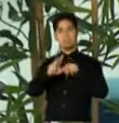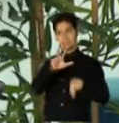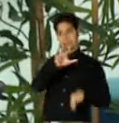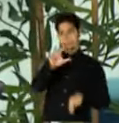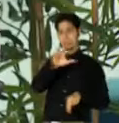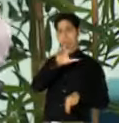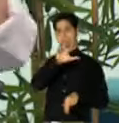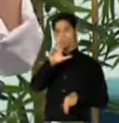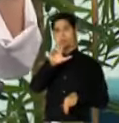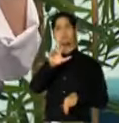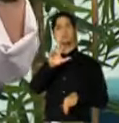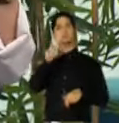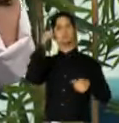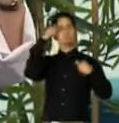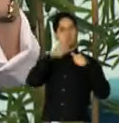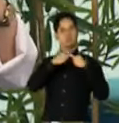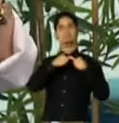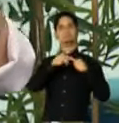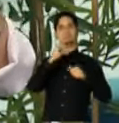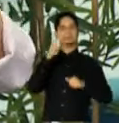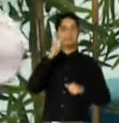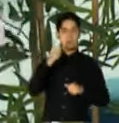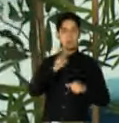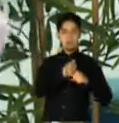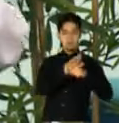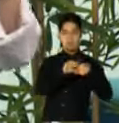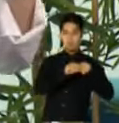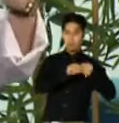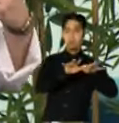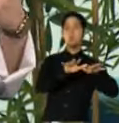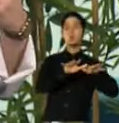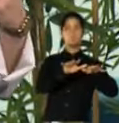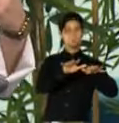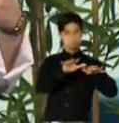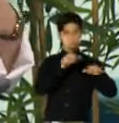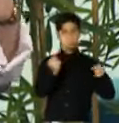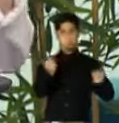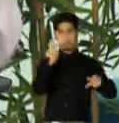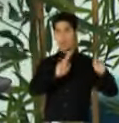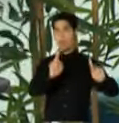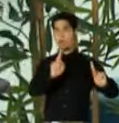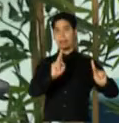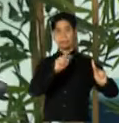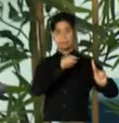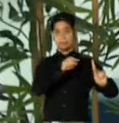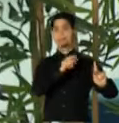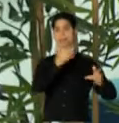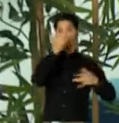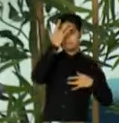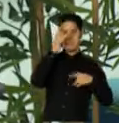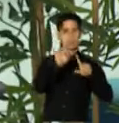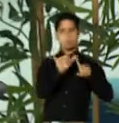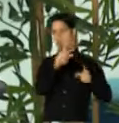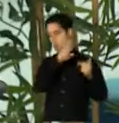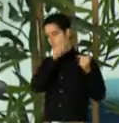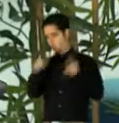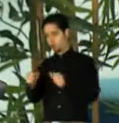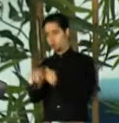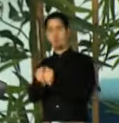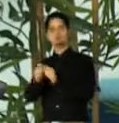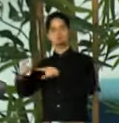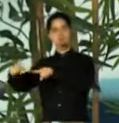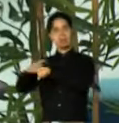sido como, igual que ha sido el crecimiento exponencial del virus, hemos visto un crecimiento exponencial en las llamadas, ¿verdad?, a la línea Paz.